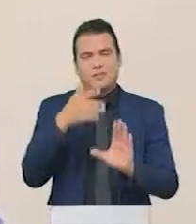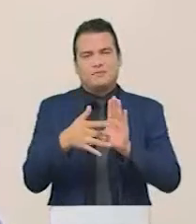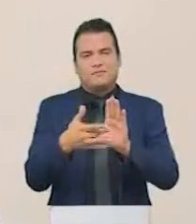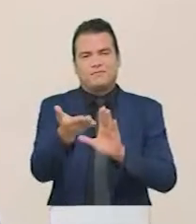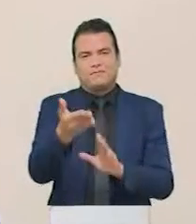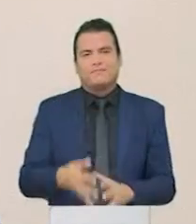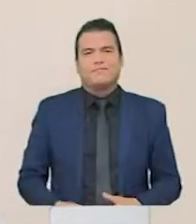más noticias en noti 5